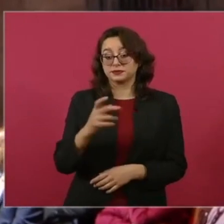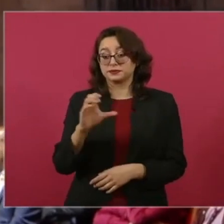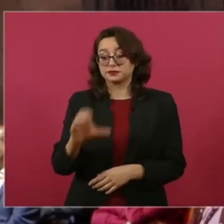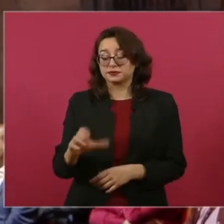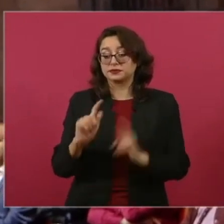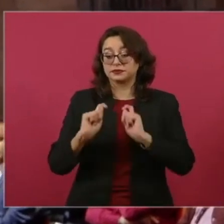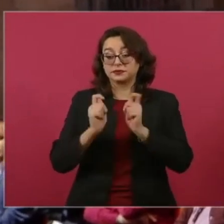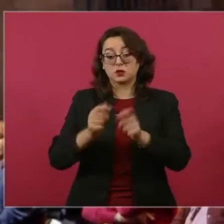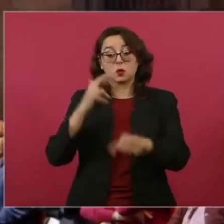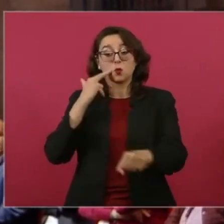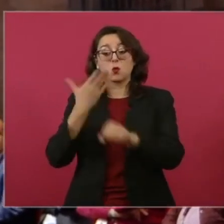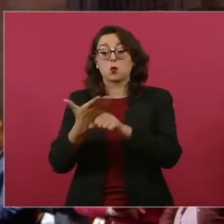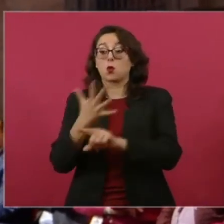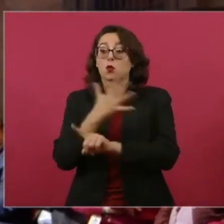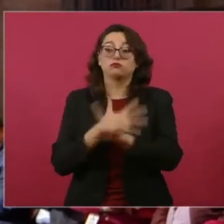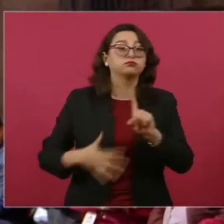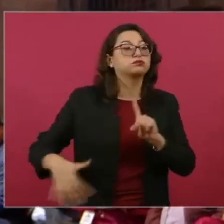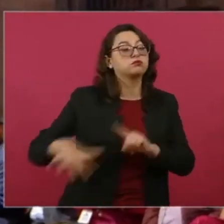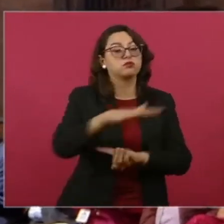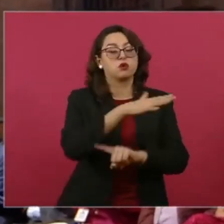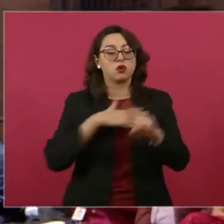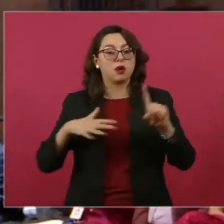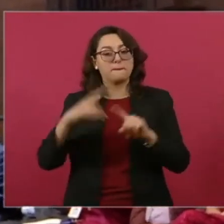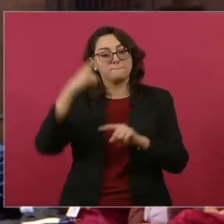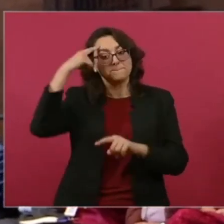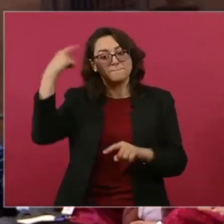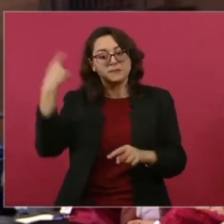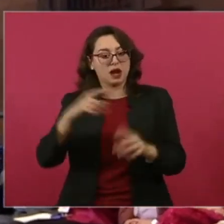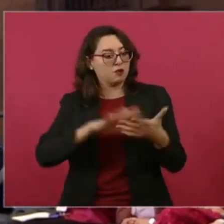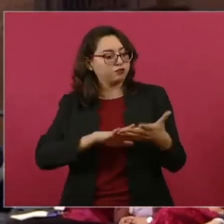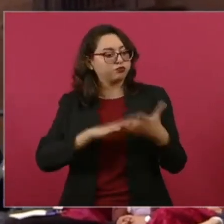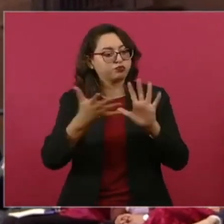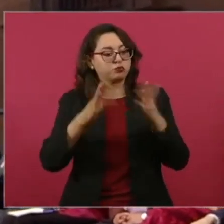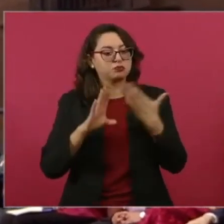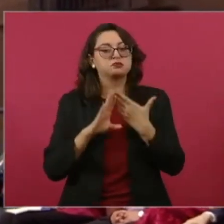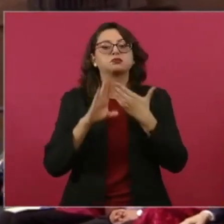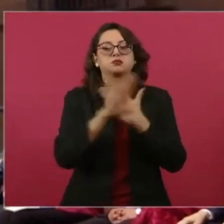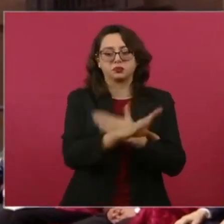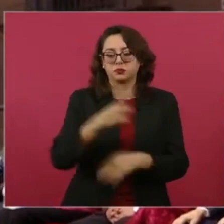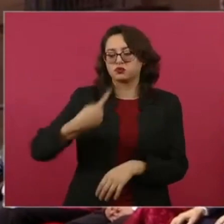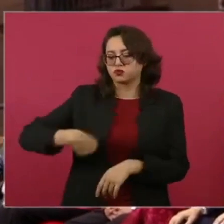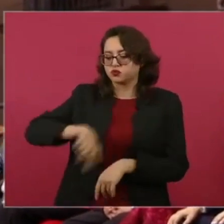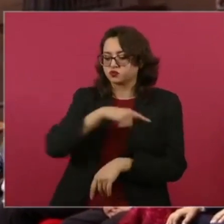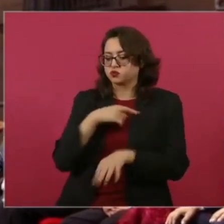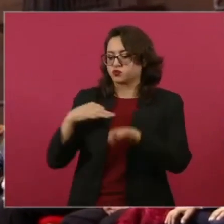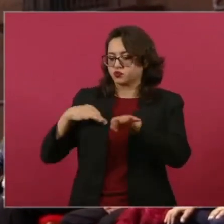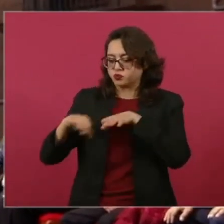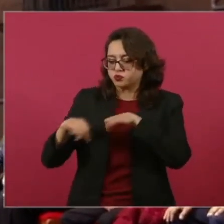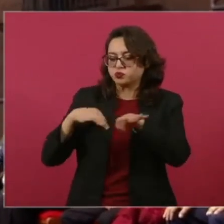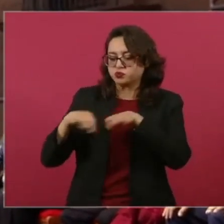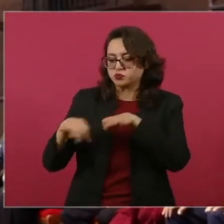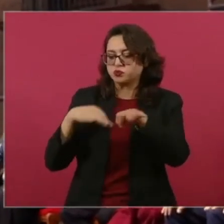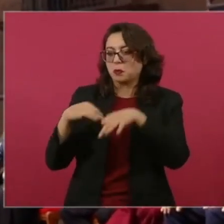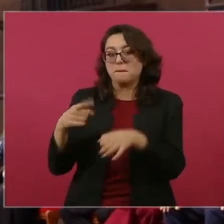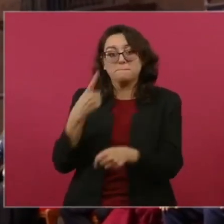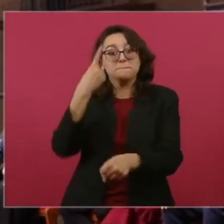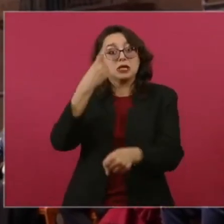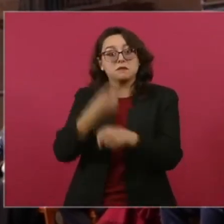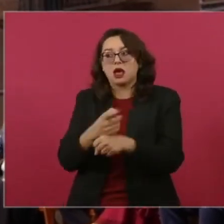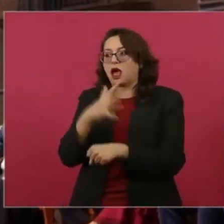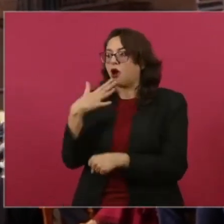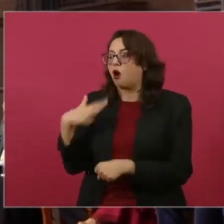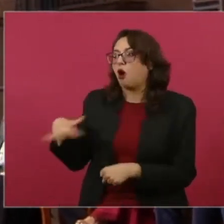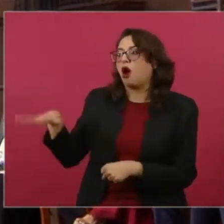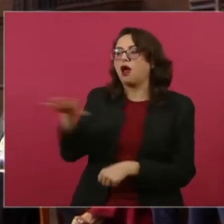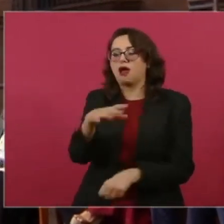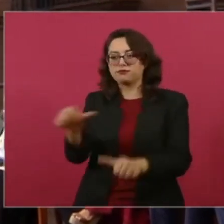estrategia de atender las causas de la violencia con el criterio de que la paz es fruto